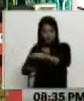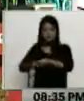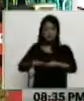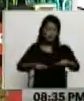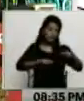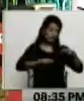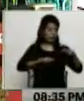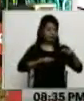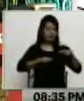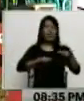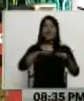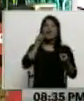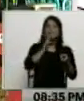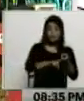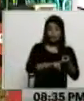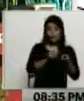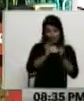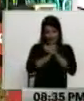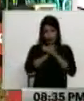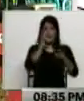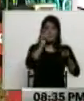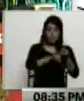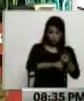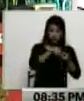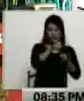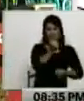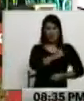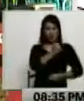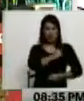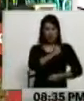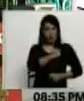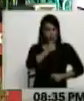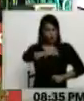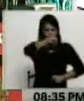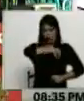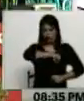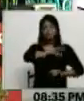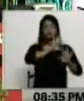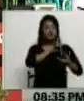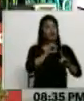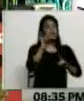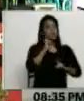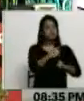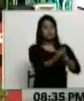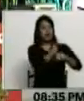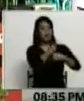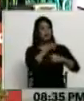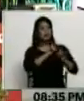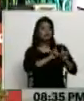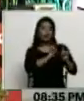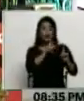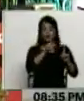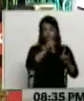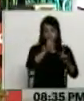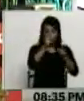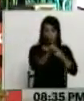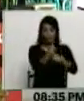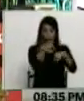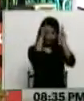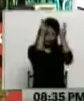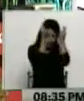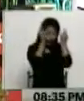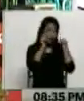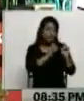entonces fue un compañero que su esposa es muy católica vamos para la misa entendido como debe ser